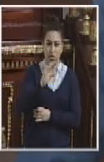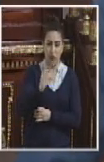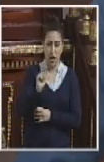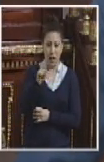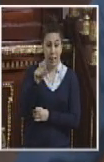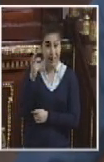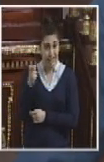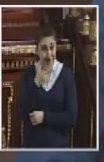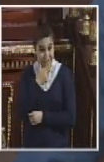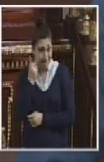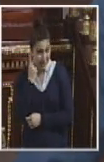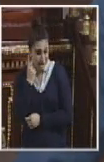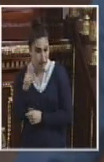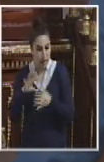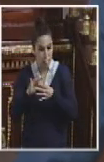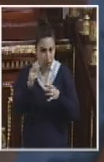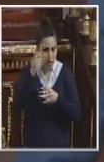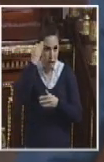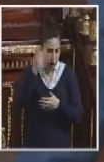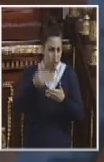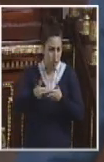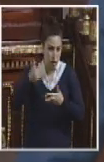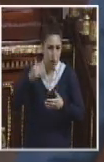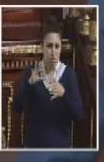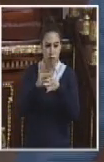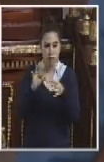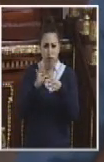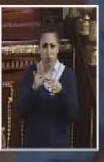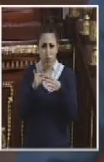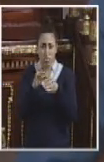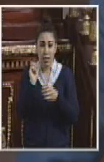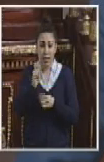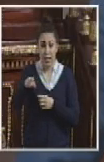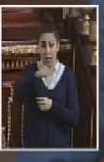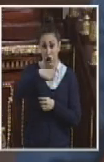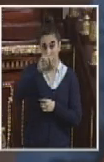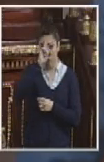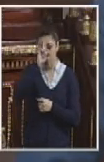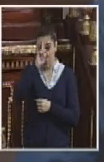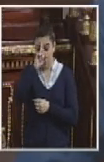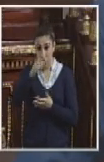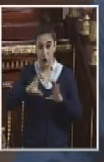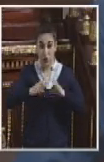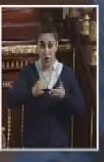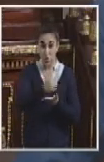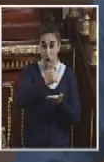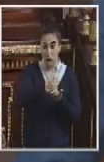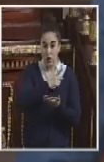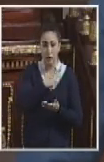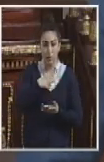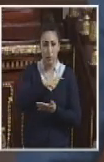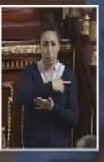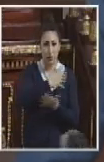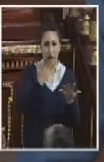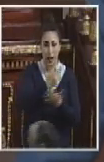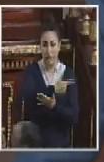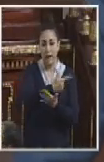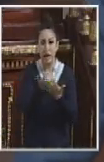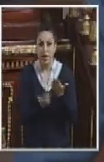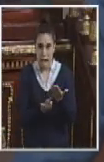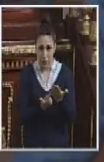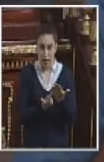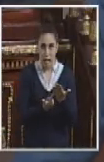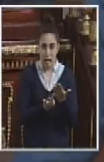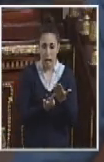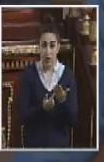explicaba en ese entonces que el Consejo Ciudadano tenía que nombrar una terna y luego